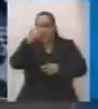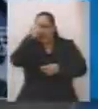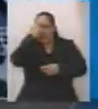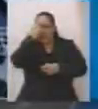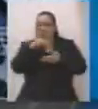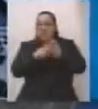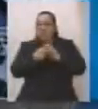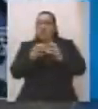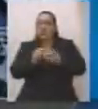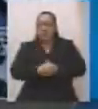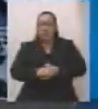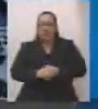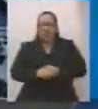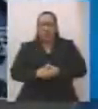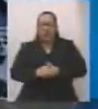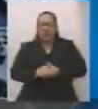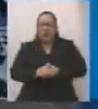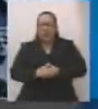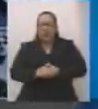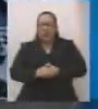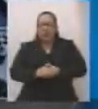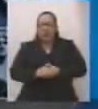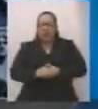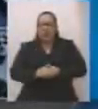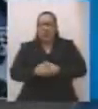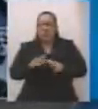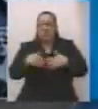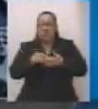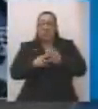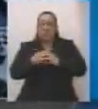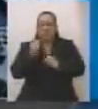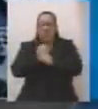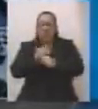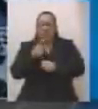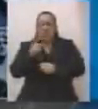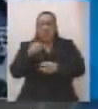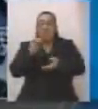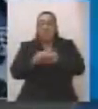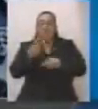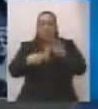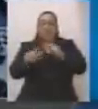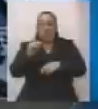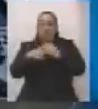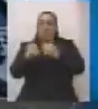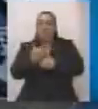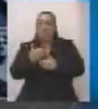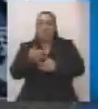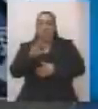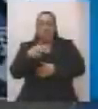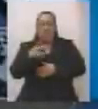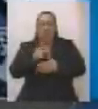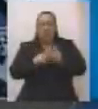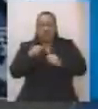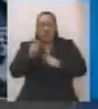darnos cuenta de cuán poderosa puede ser la globalización para incrementar los ingresos promedio.